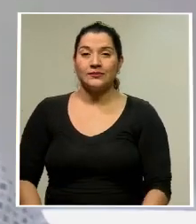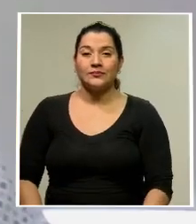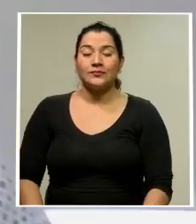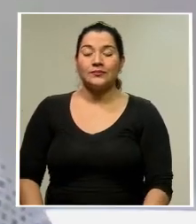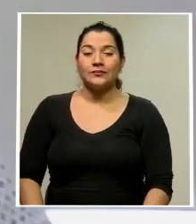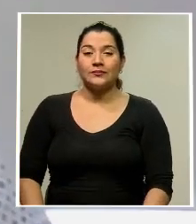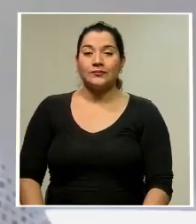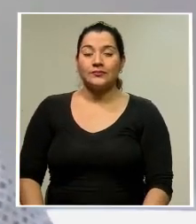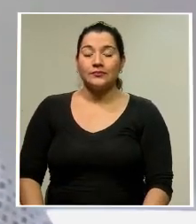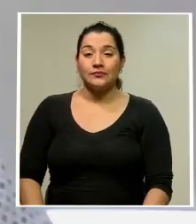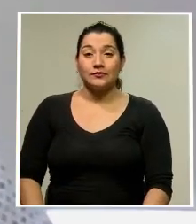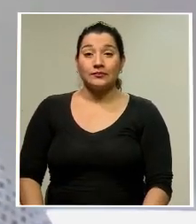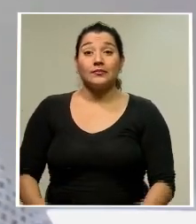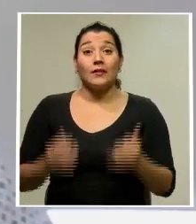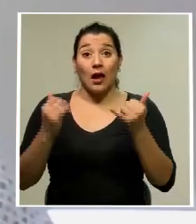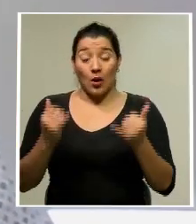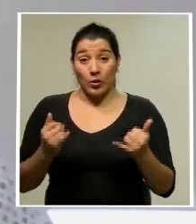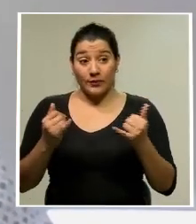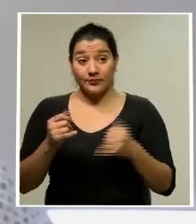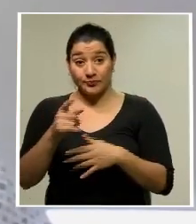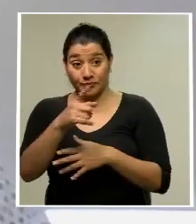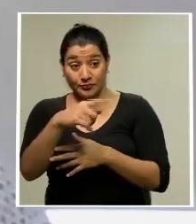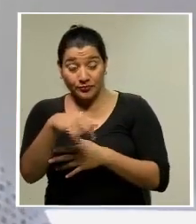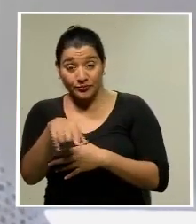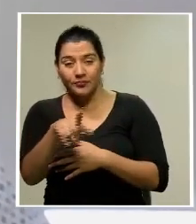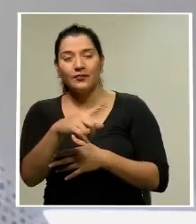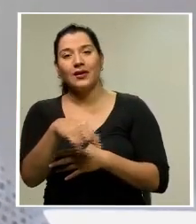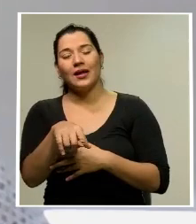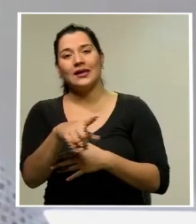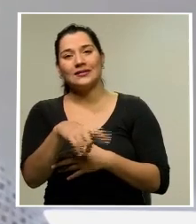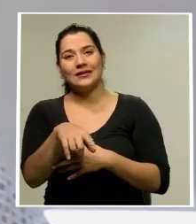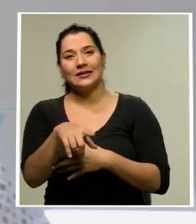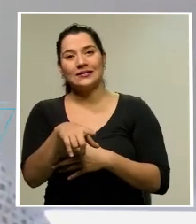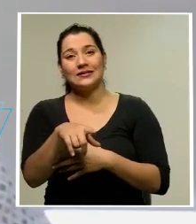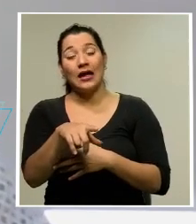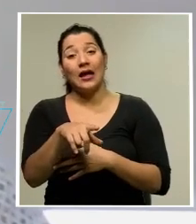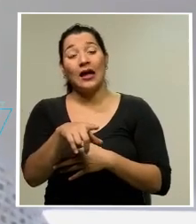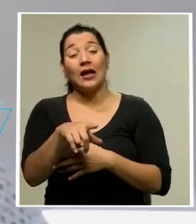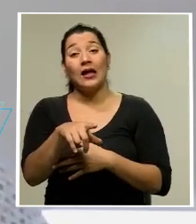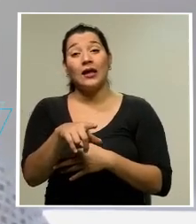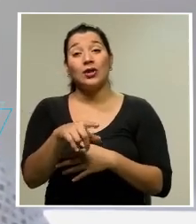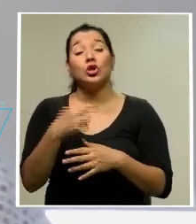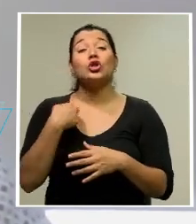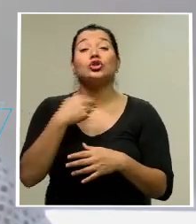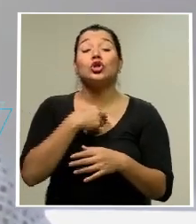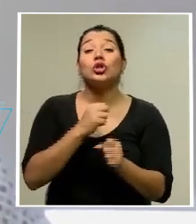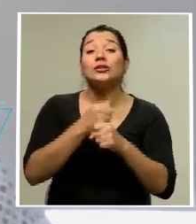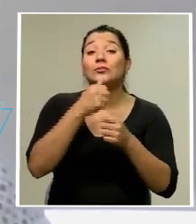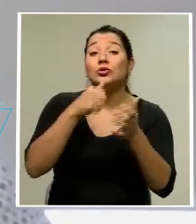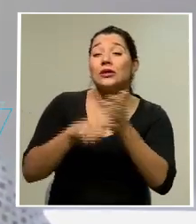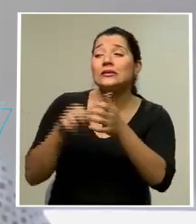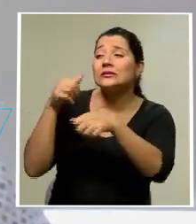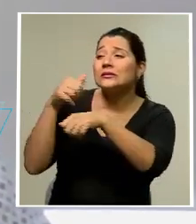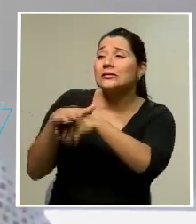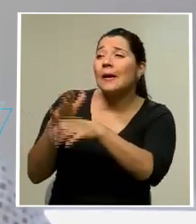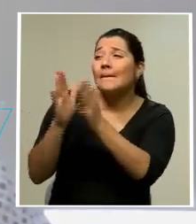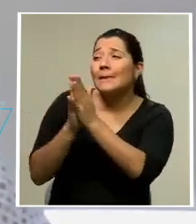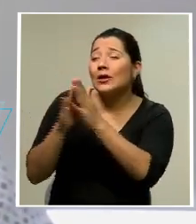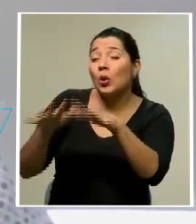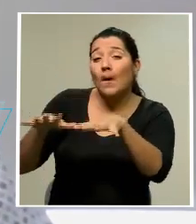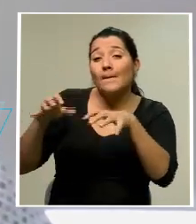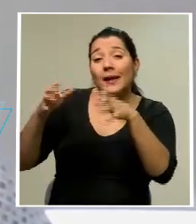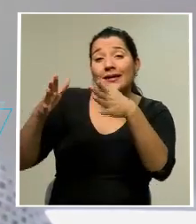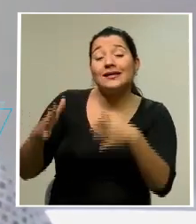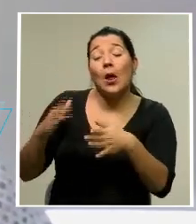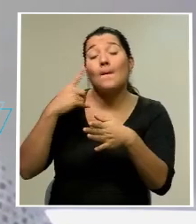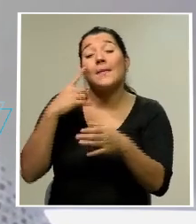que estos señores y señoras realicen una consulta constitucional del